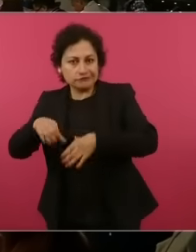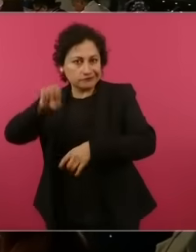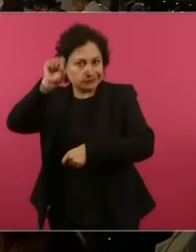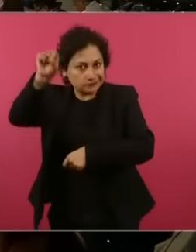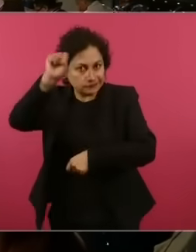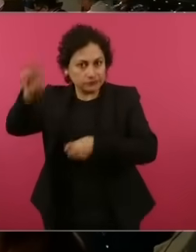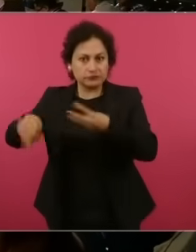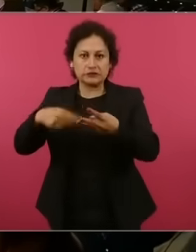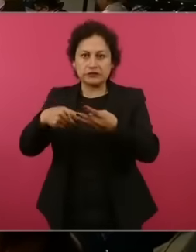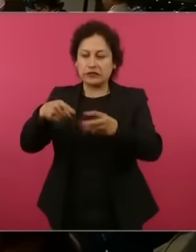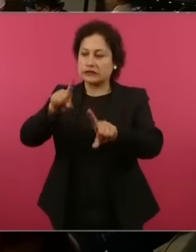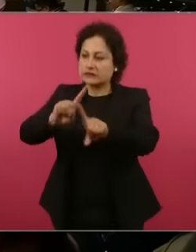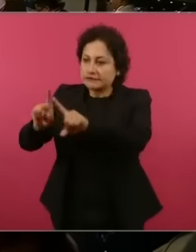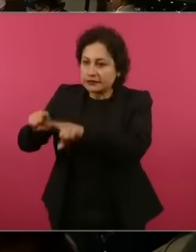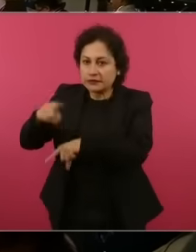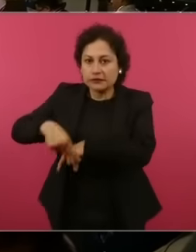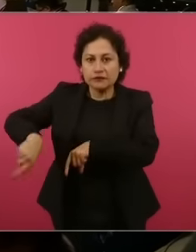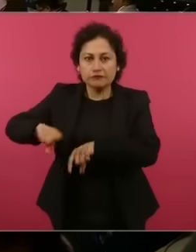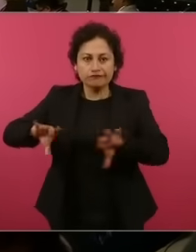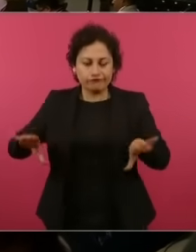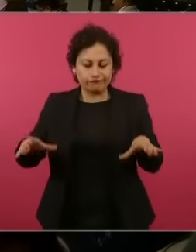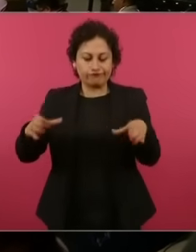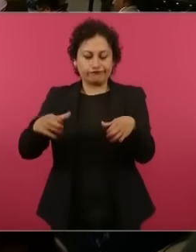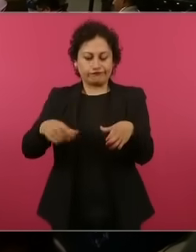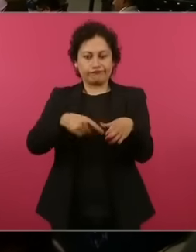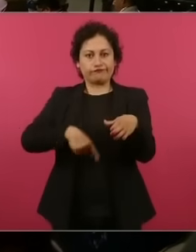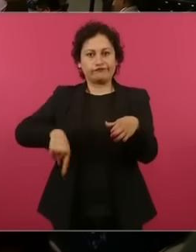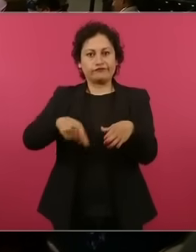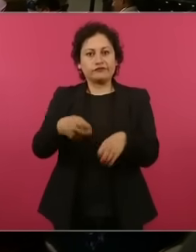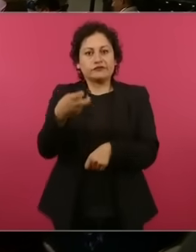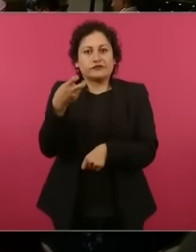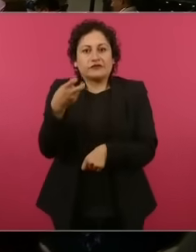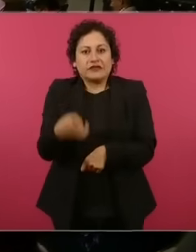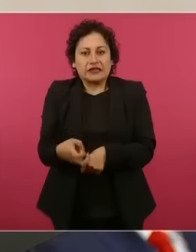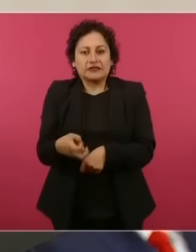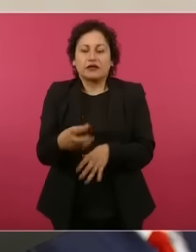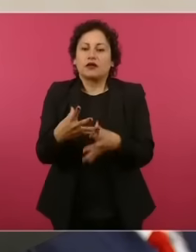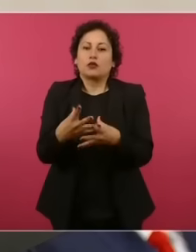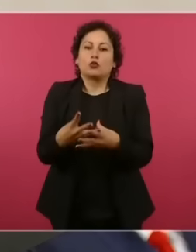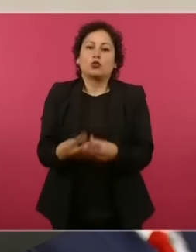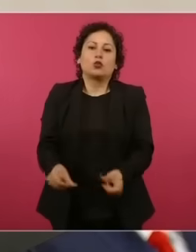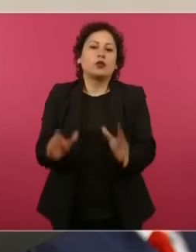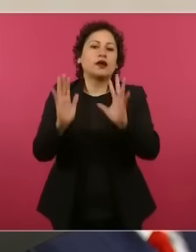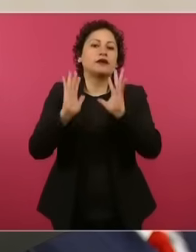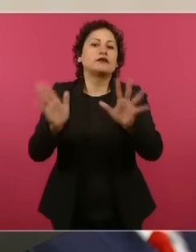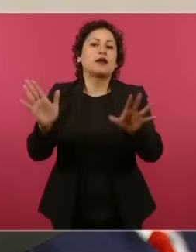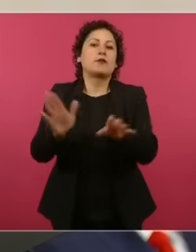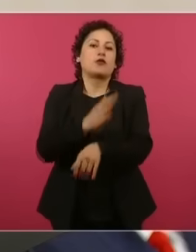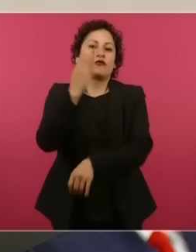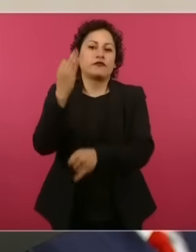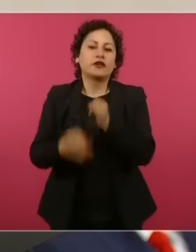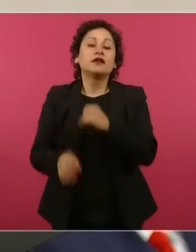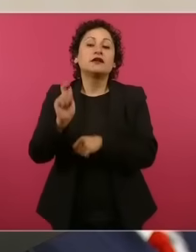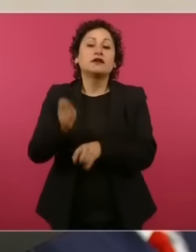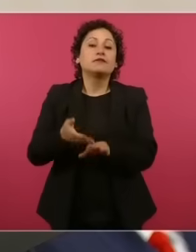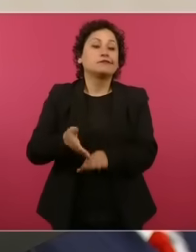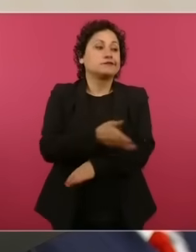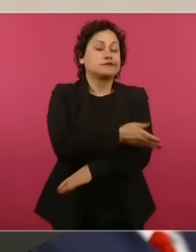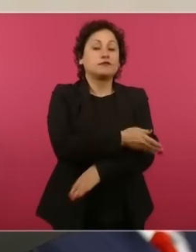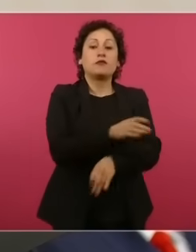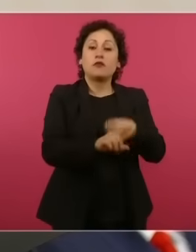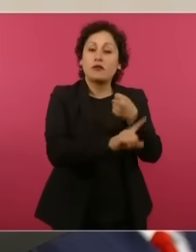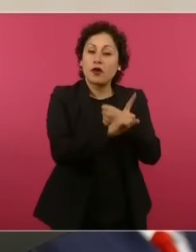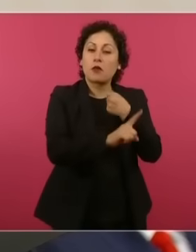presentes, se ha logrado la solución a un viejo problema que parecía imposible. El día de